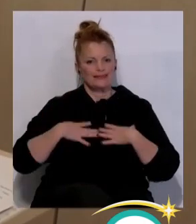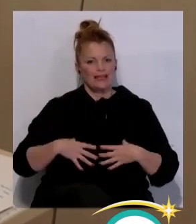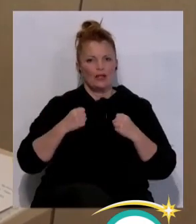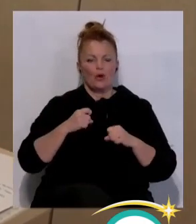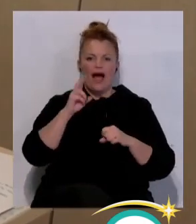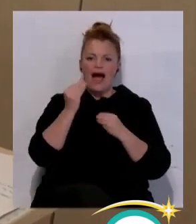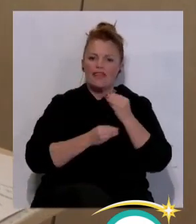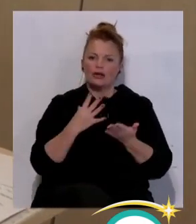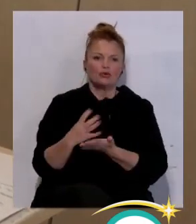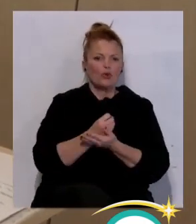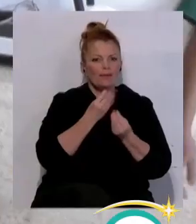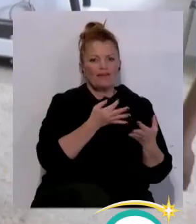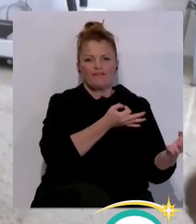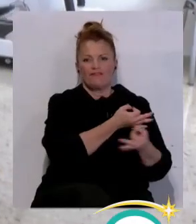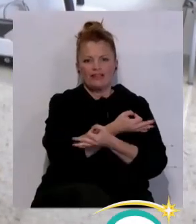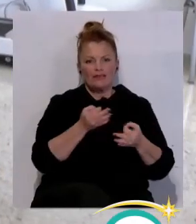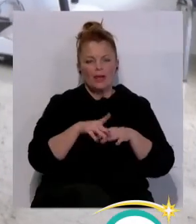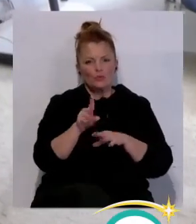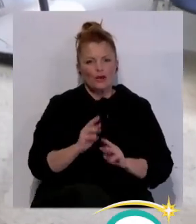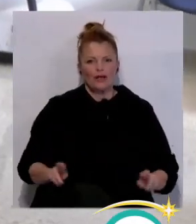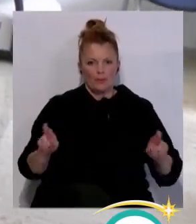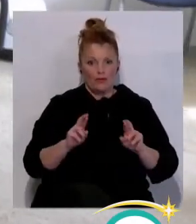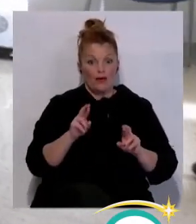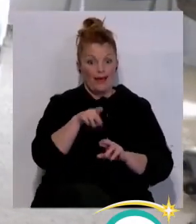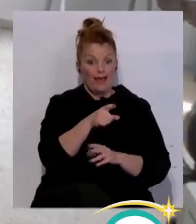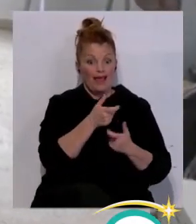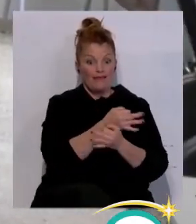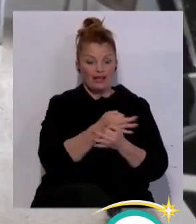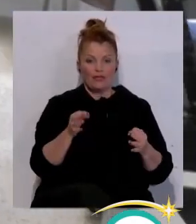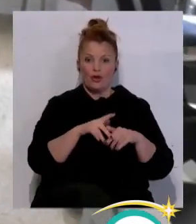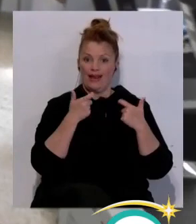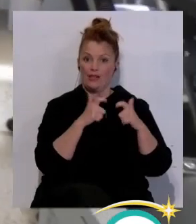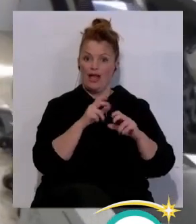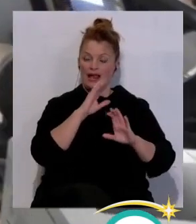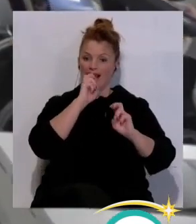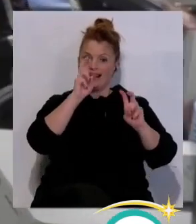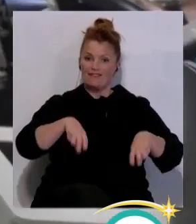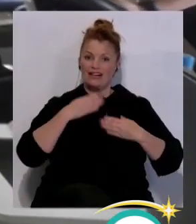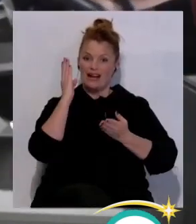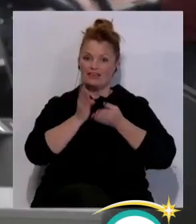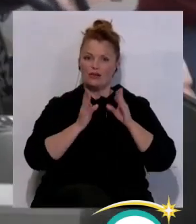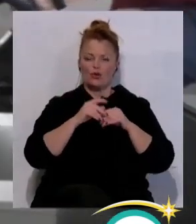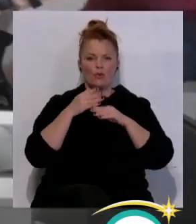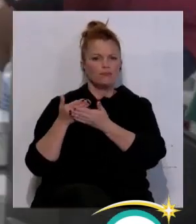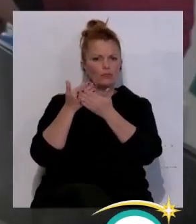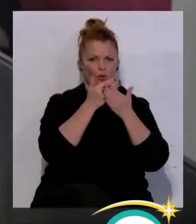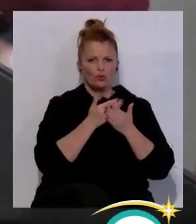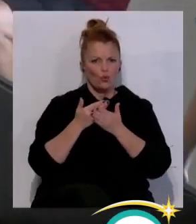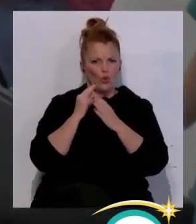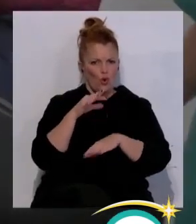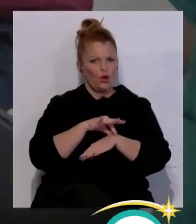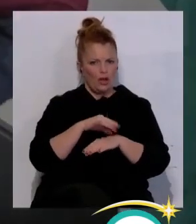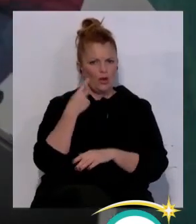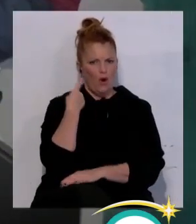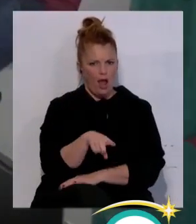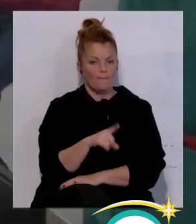más efectivo posible para su recuperación. La eficacia de esta unidad de rehabilitación está medida por estudios clínicos. Se